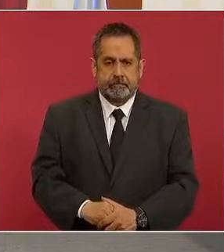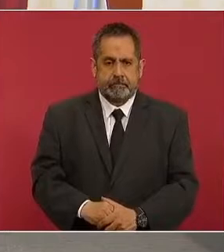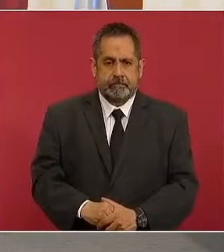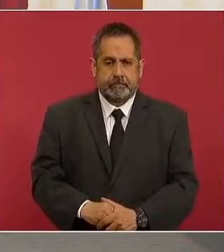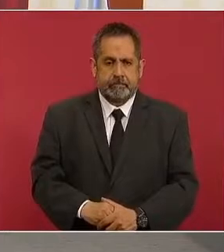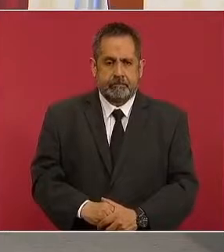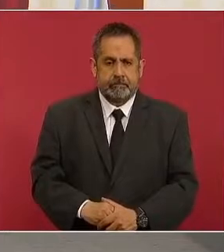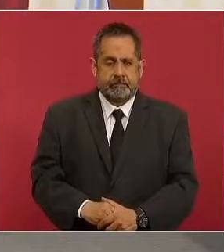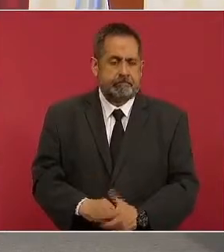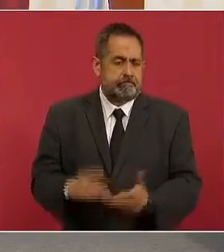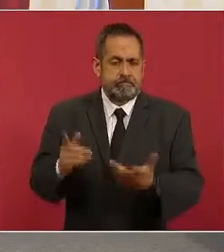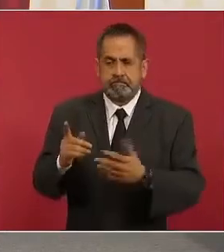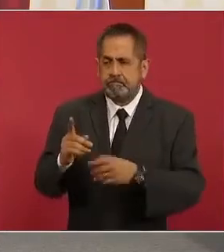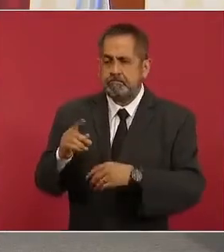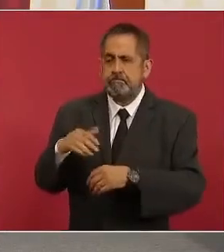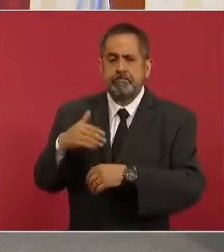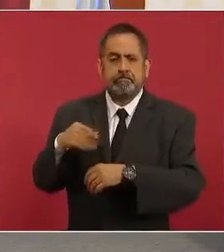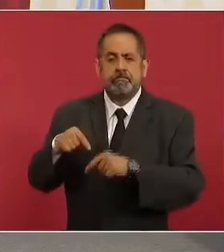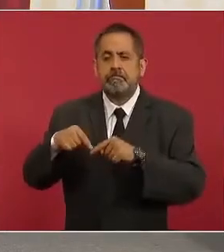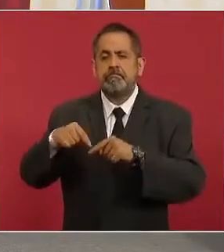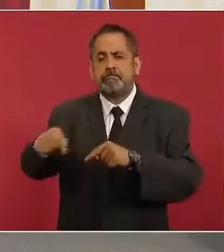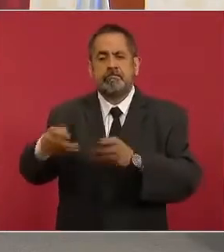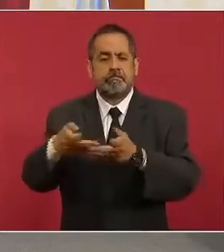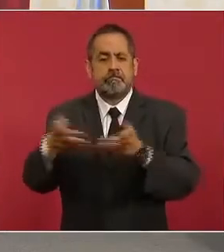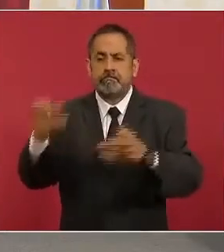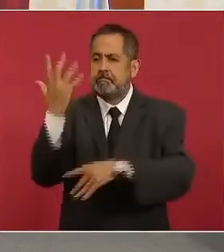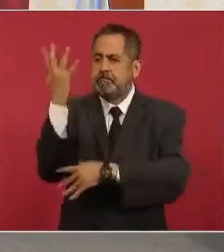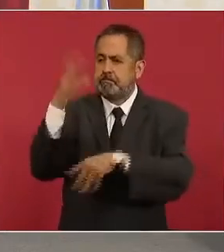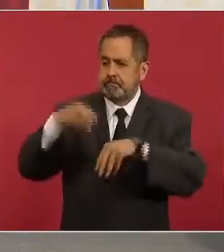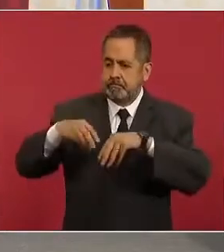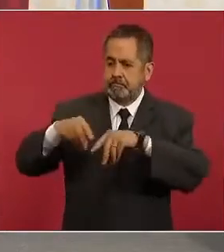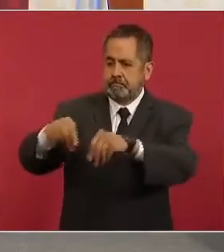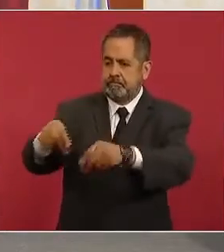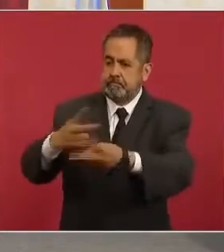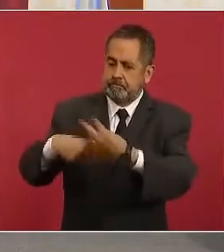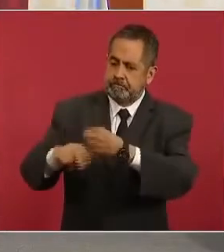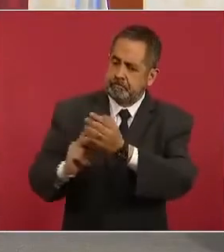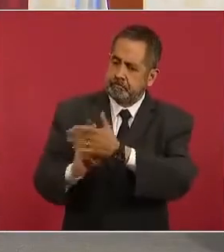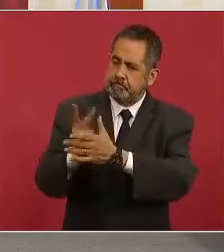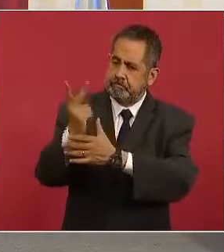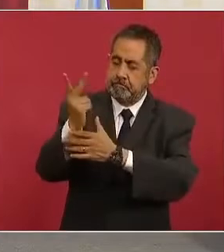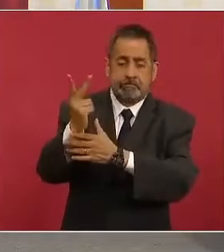Se aplica el programa de reforestación más importante del mundo.